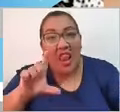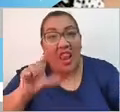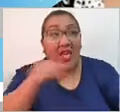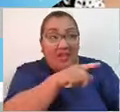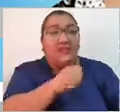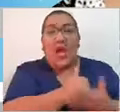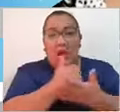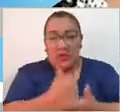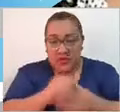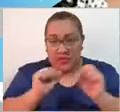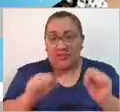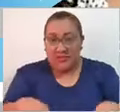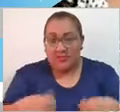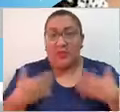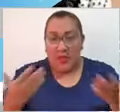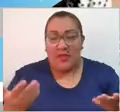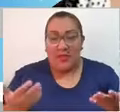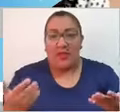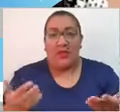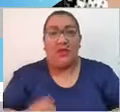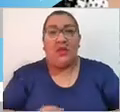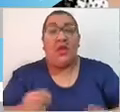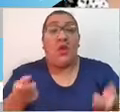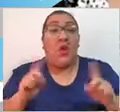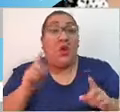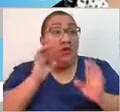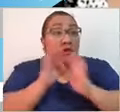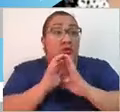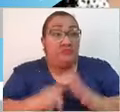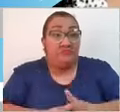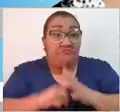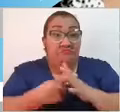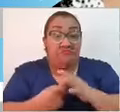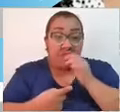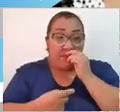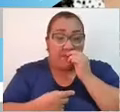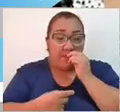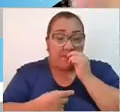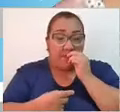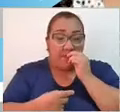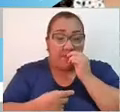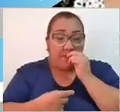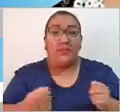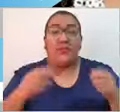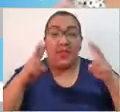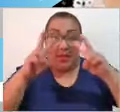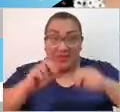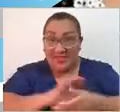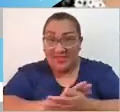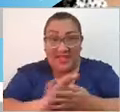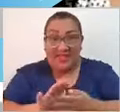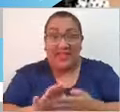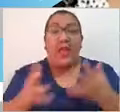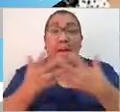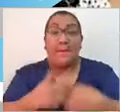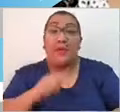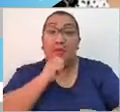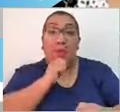el hecho de no iniciar investigación por parte del empleador o empleadora, la empresa